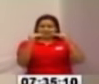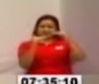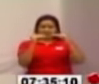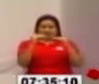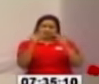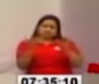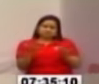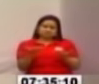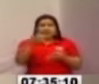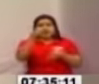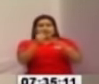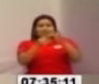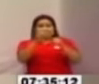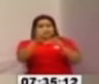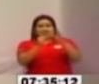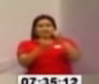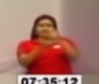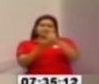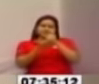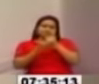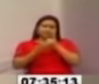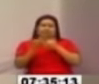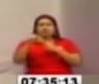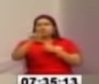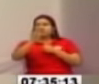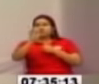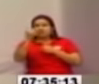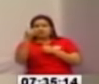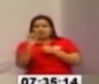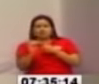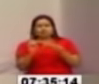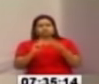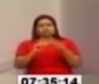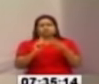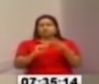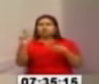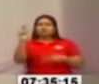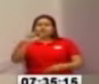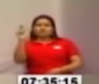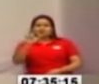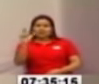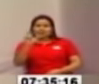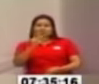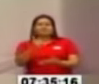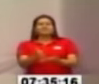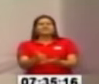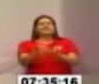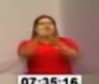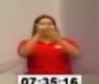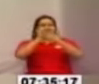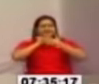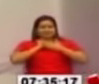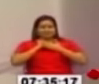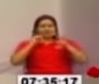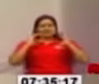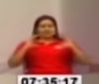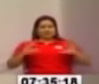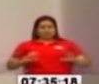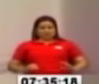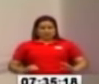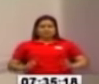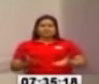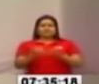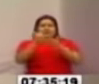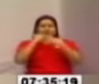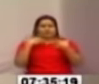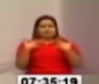los lácteos, pueden ser queso, puede ser yogur, un alimento de origen de carbohidratos que nos dé